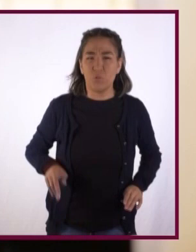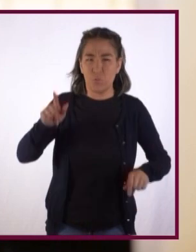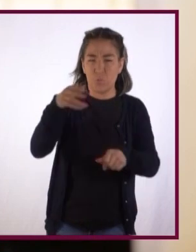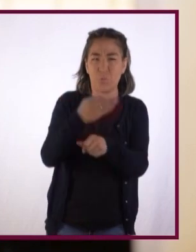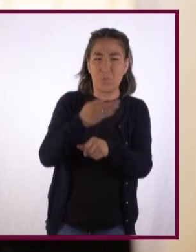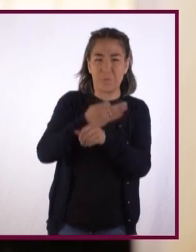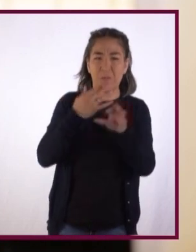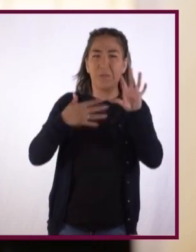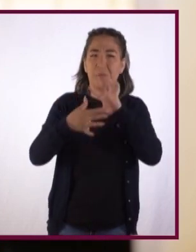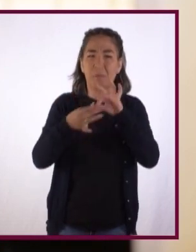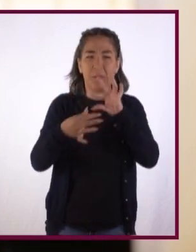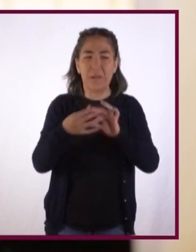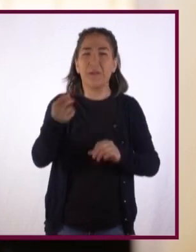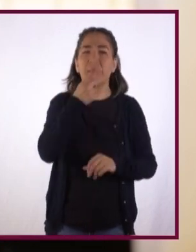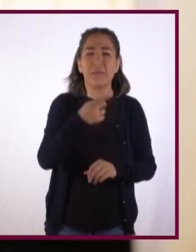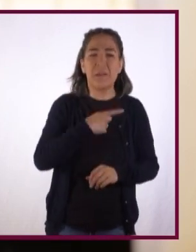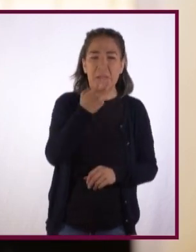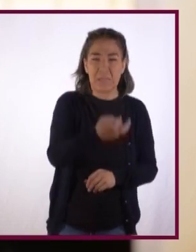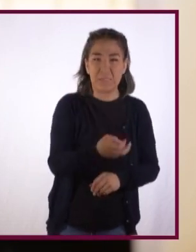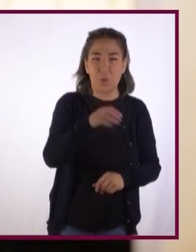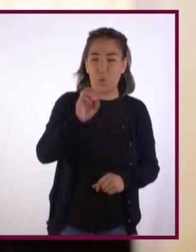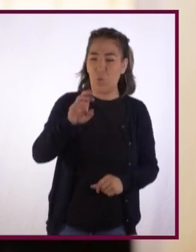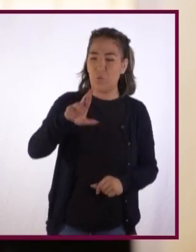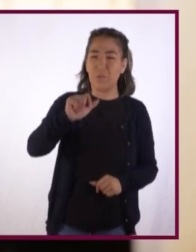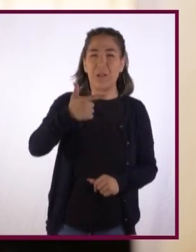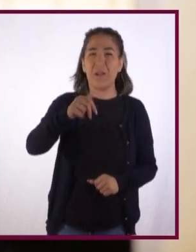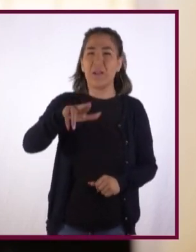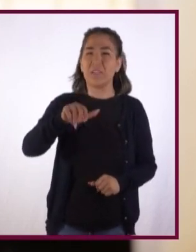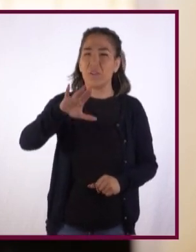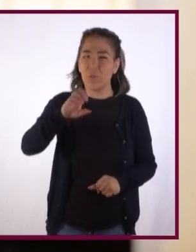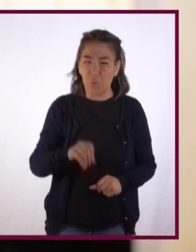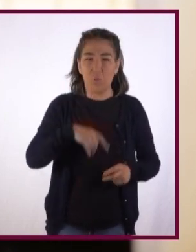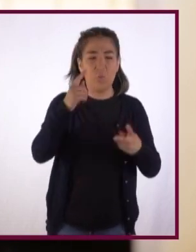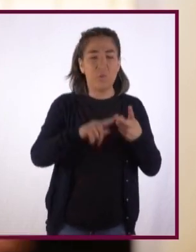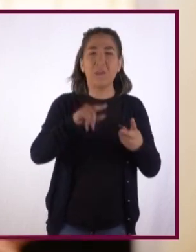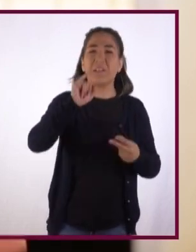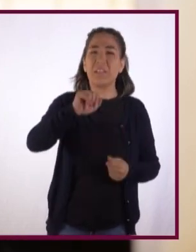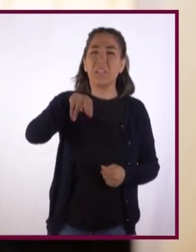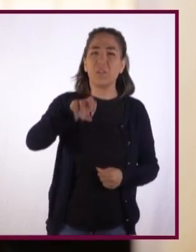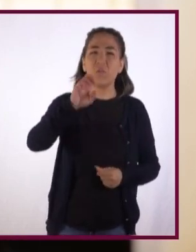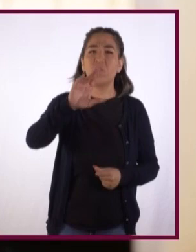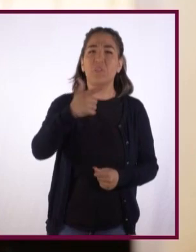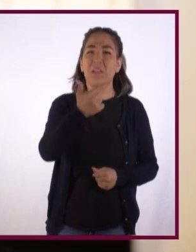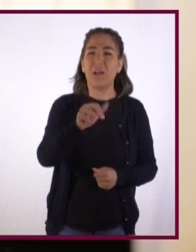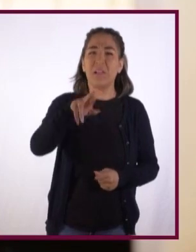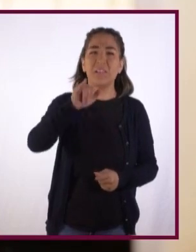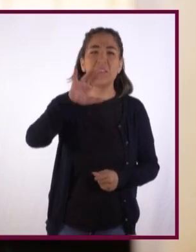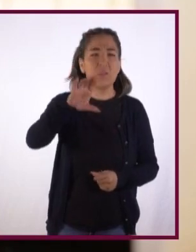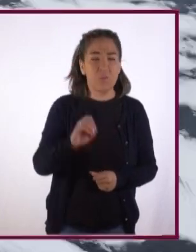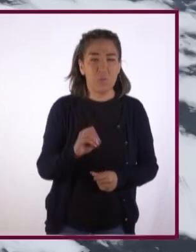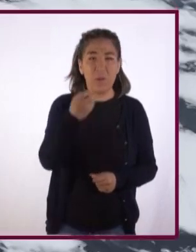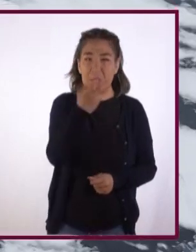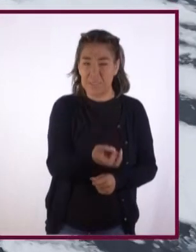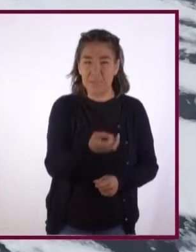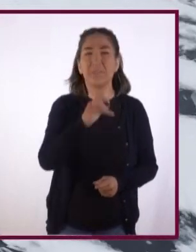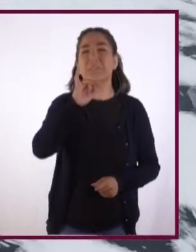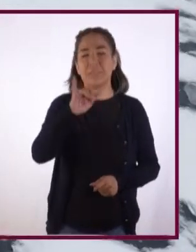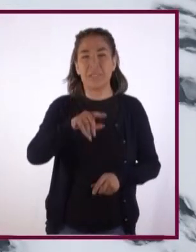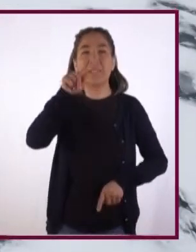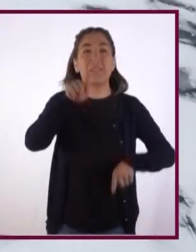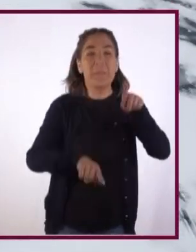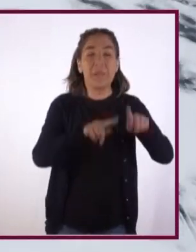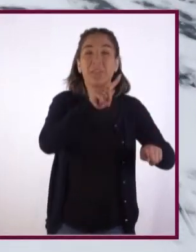nos menciona son extensivas a materiales orgánicos e inorgánicos o dependen de las condiciones ambientales? Los